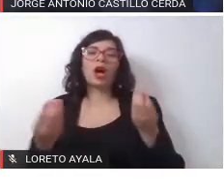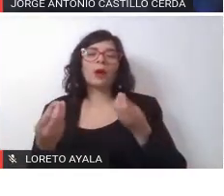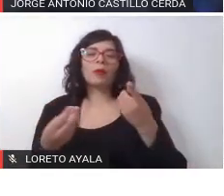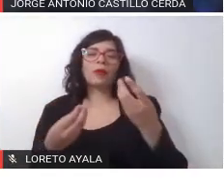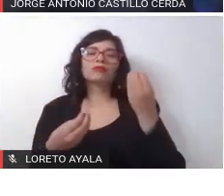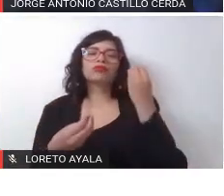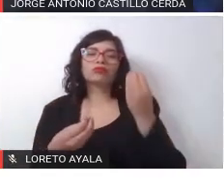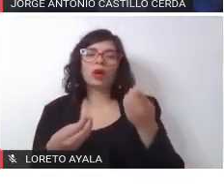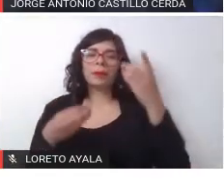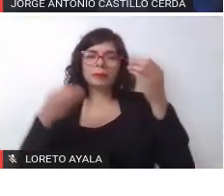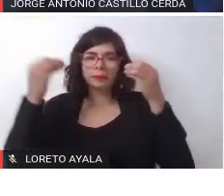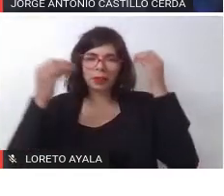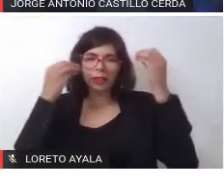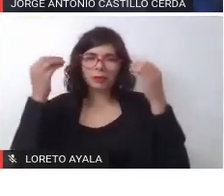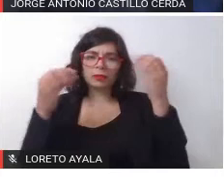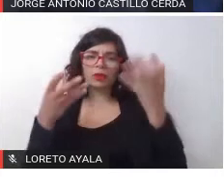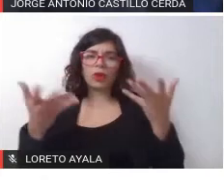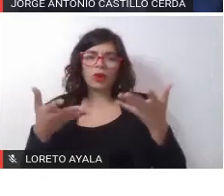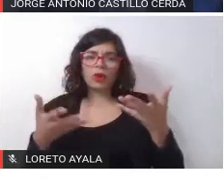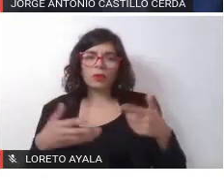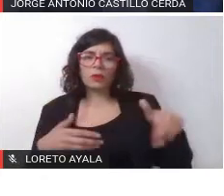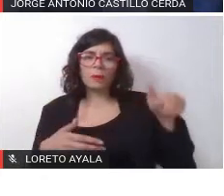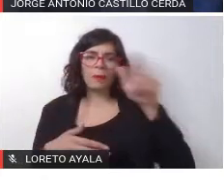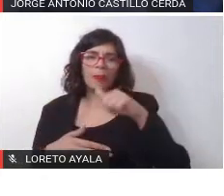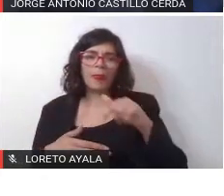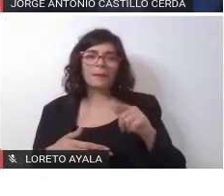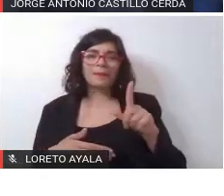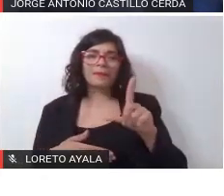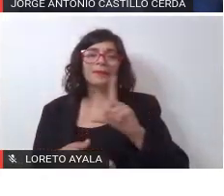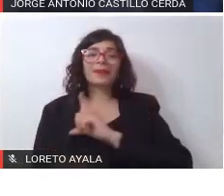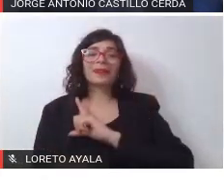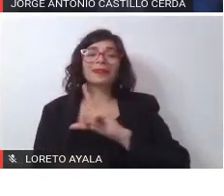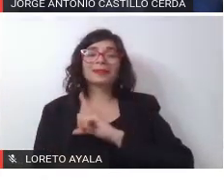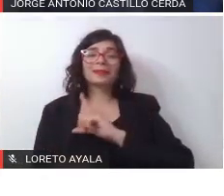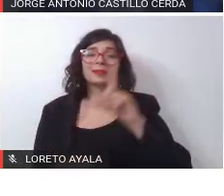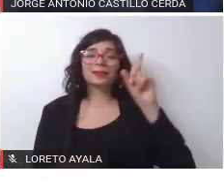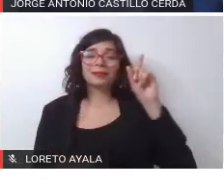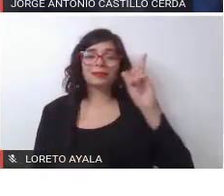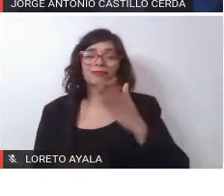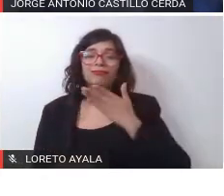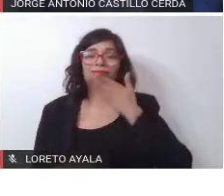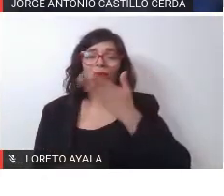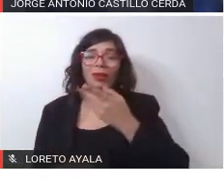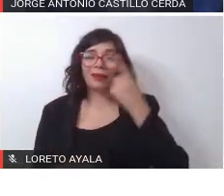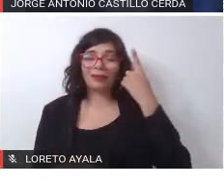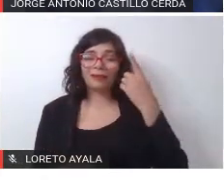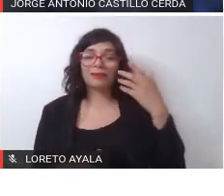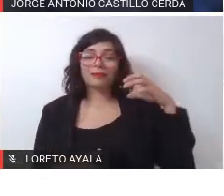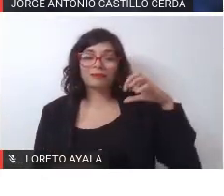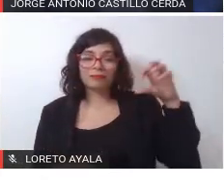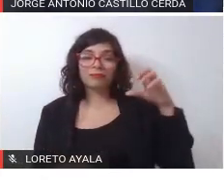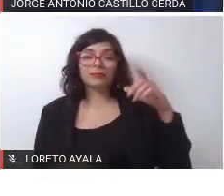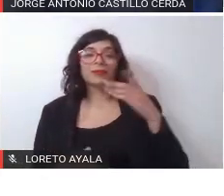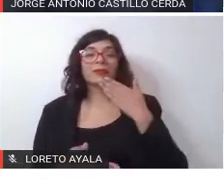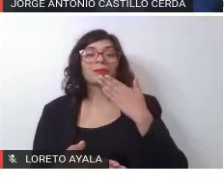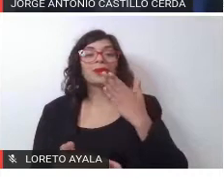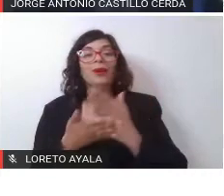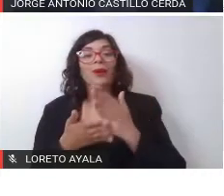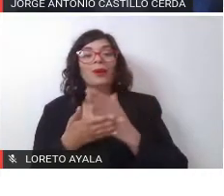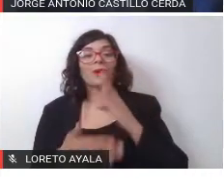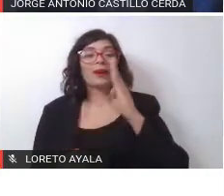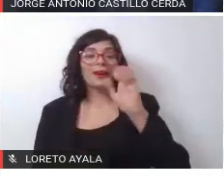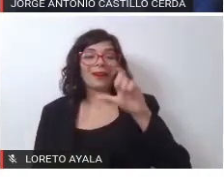Aquí es el Liceo Polivalente de Magallanes de Porvenir y la famosa Escuela Bélgica de mi amigo